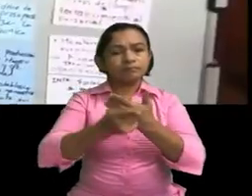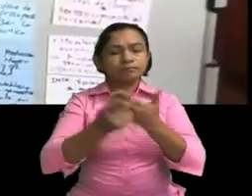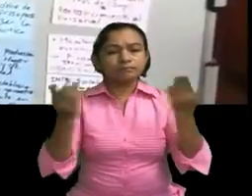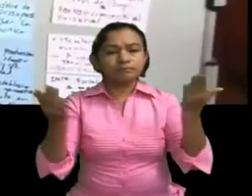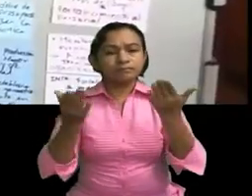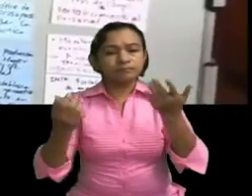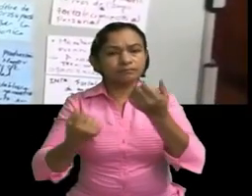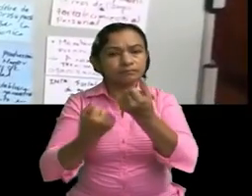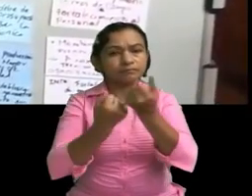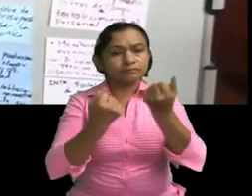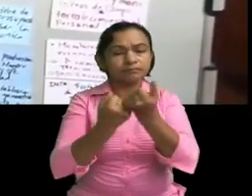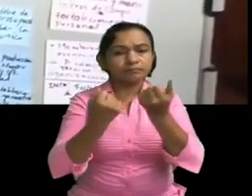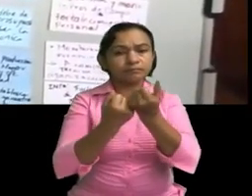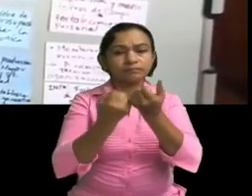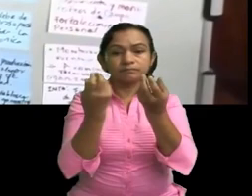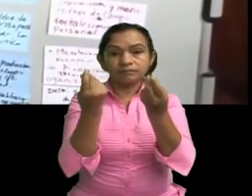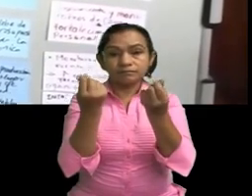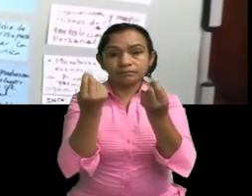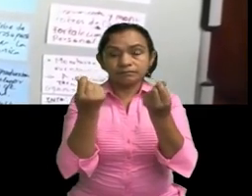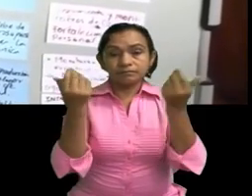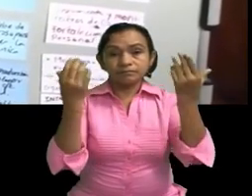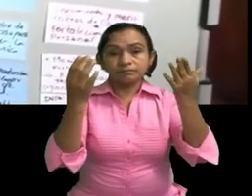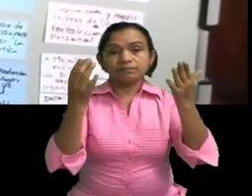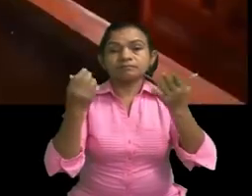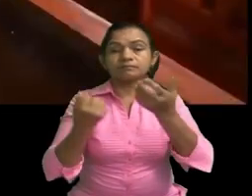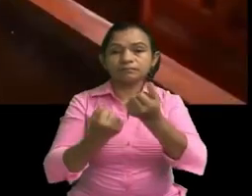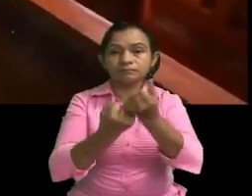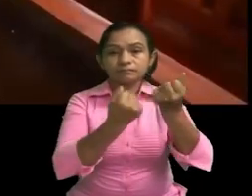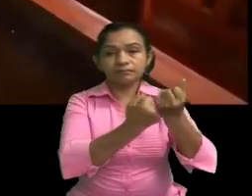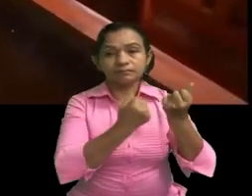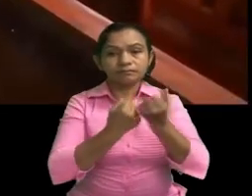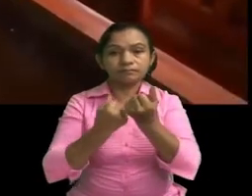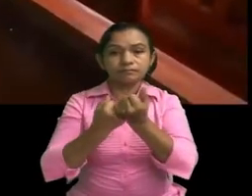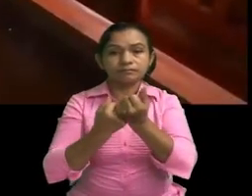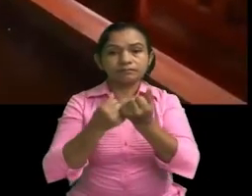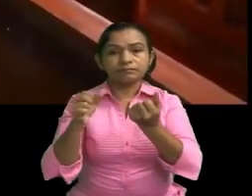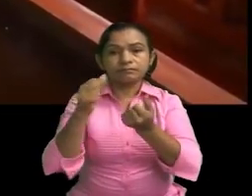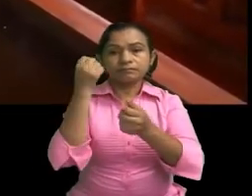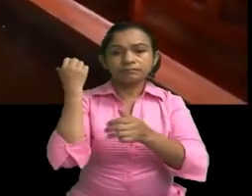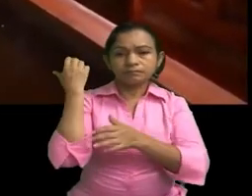pueden apoyar alternativas económicas que sean sostenibles para la conservación de los